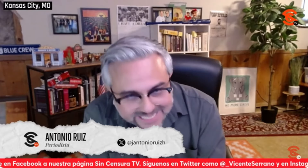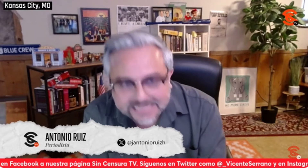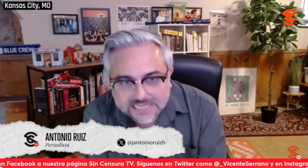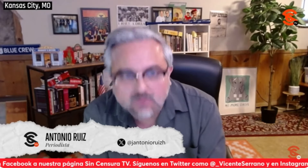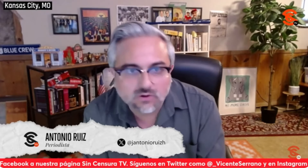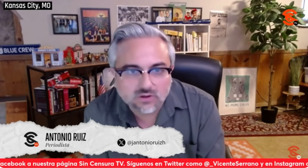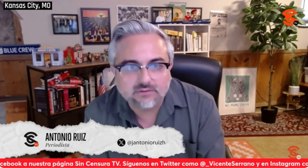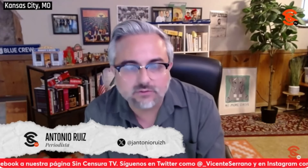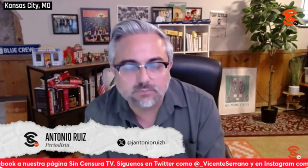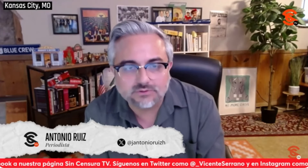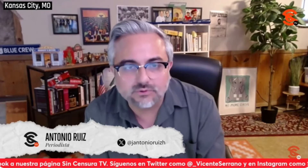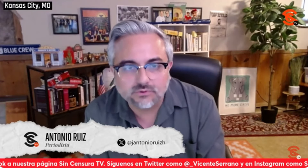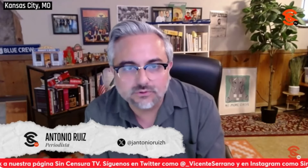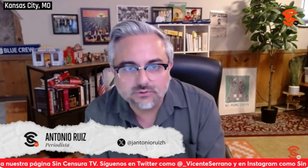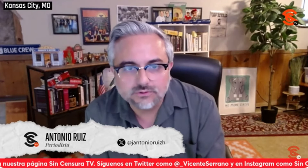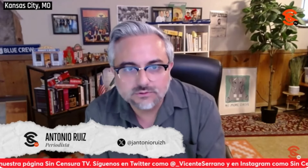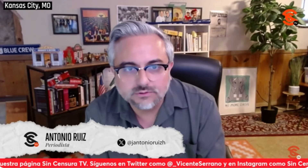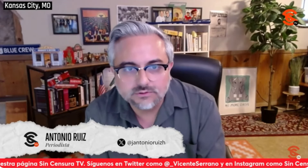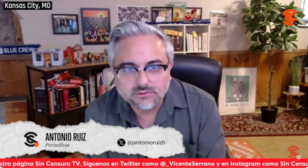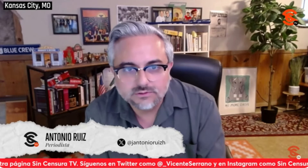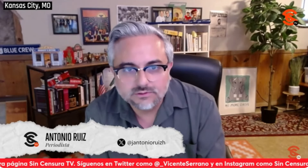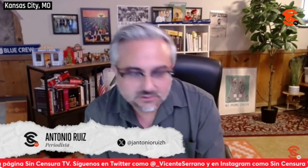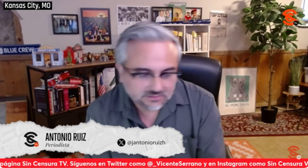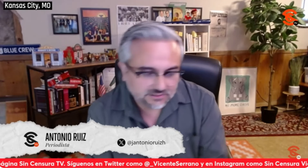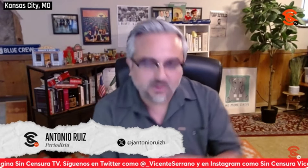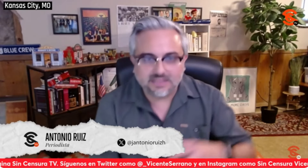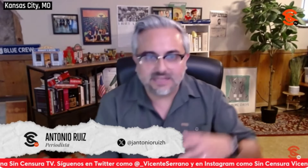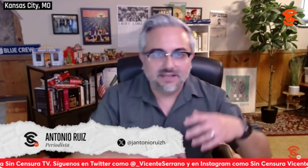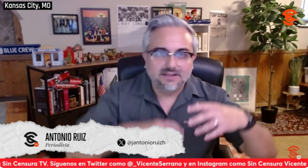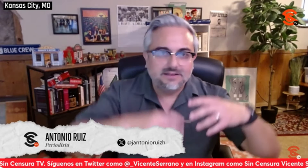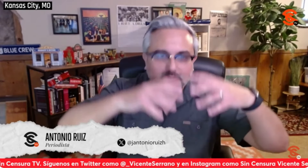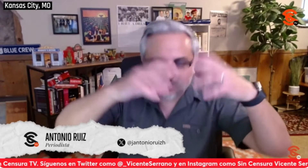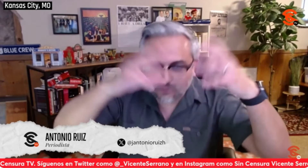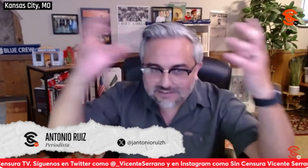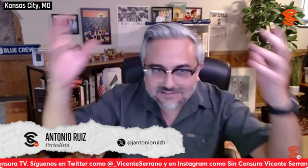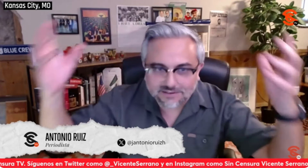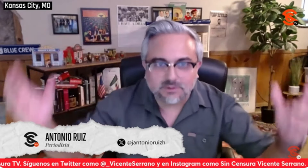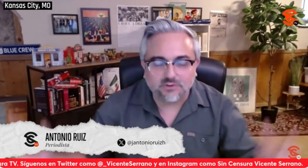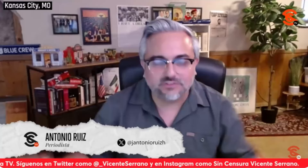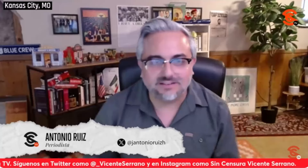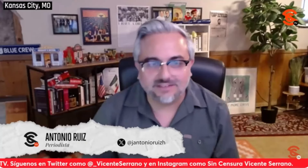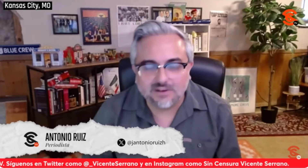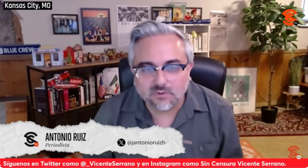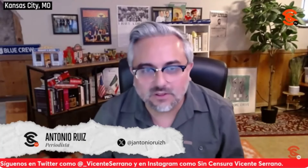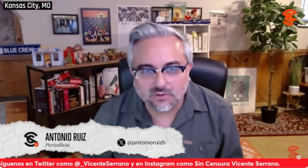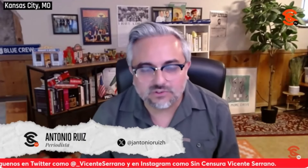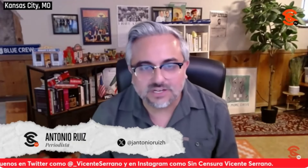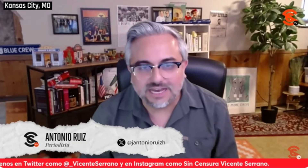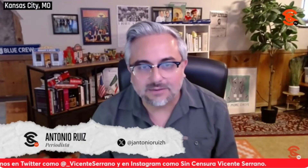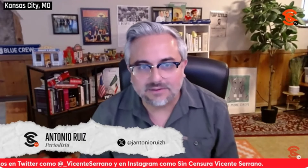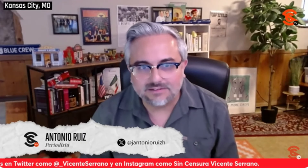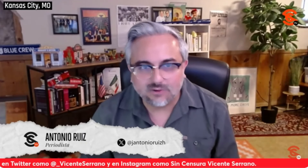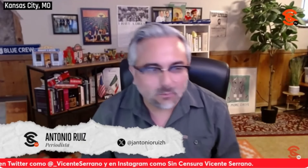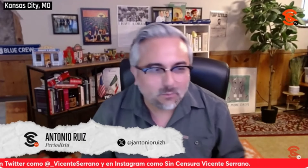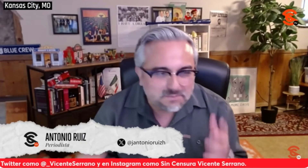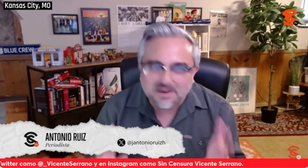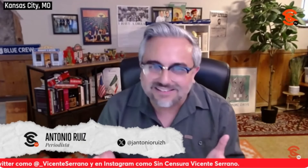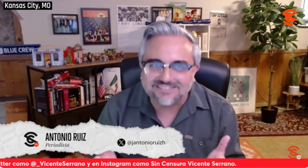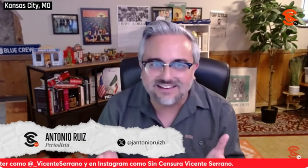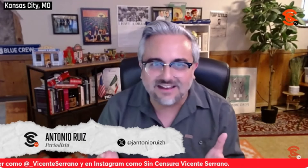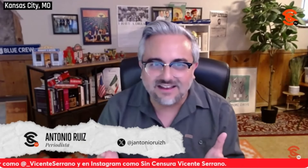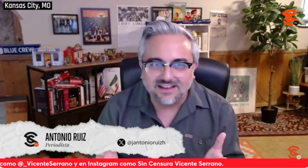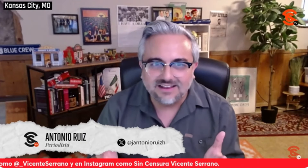papelón, el ridículo que hizo espantoso? ¿Se acuerda, pues, de todas estas pifias en las que ha incurrido Xóchitl Gálvez? Lo